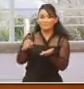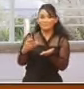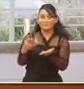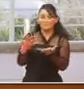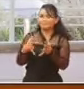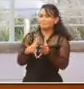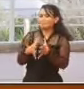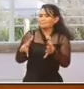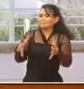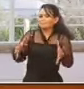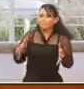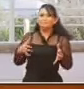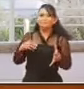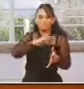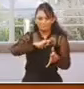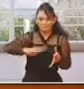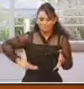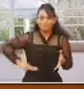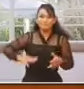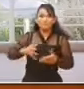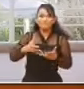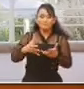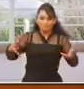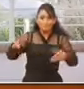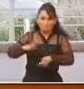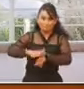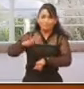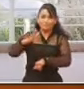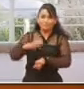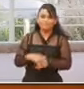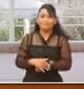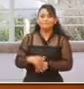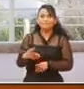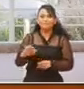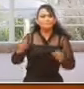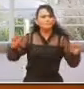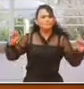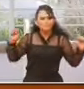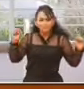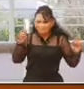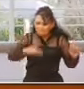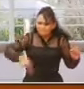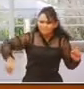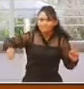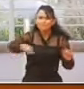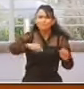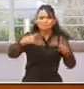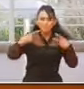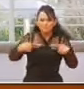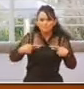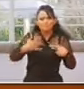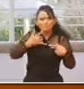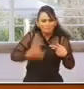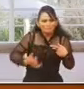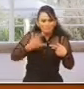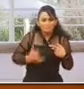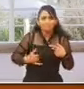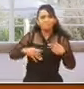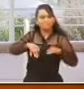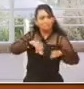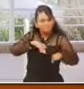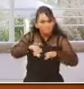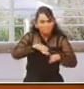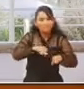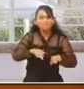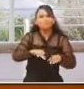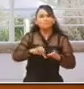territorialmente más grande de nuestro municipio, y es una tierra de gente trabajadora, luchona, con un fuerte apego a sus